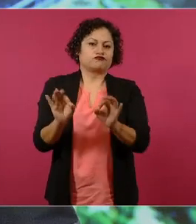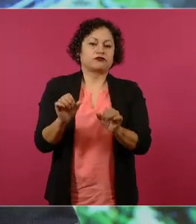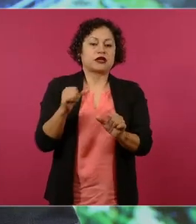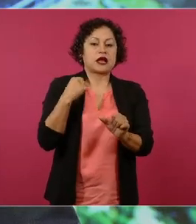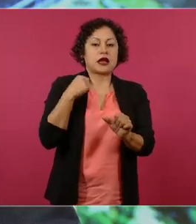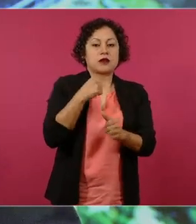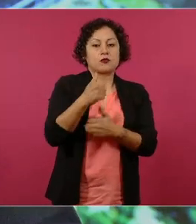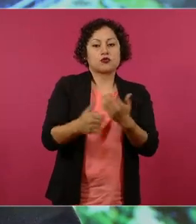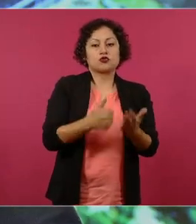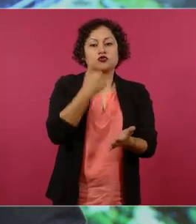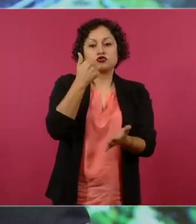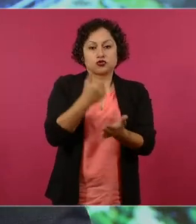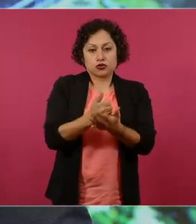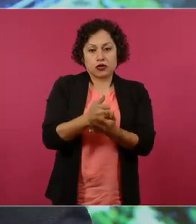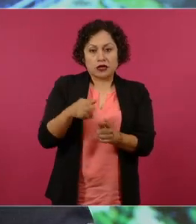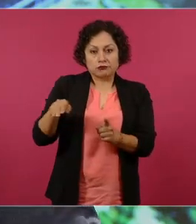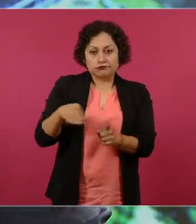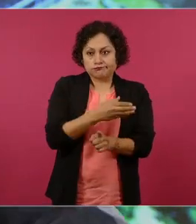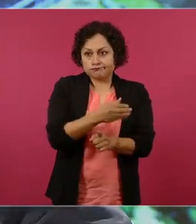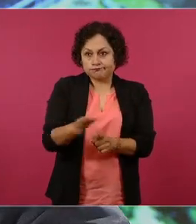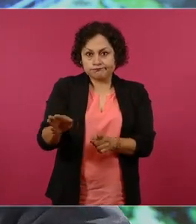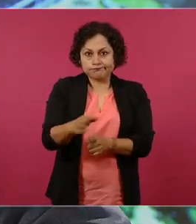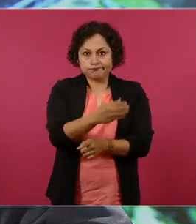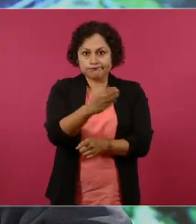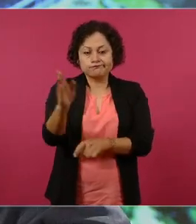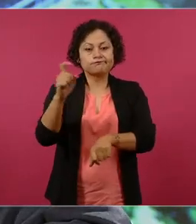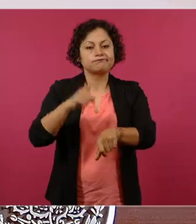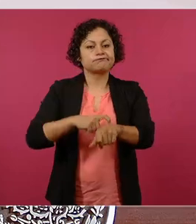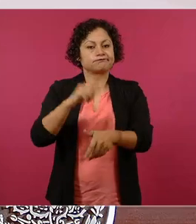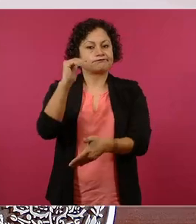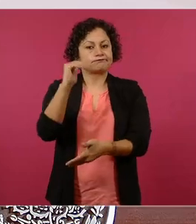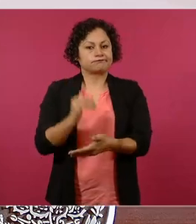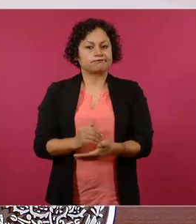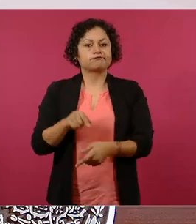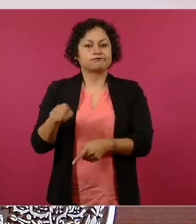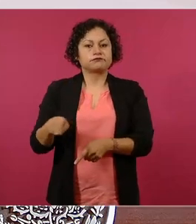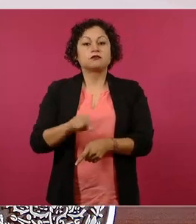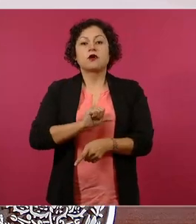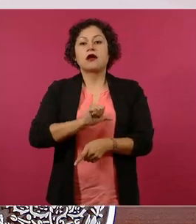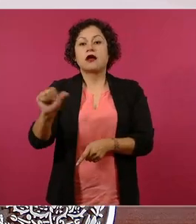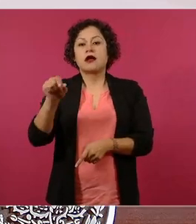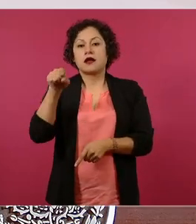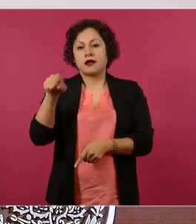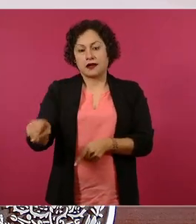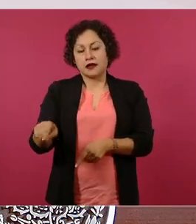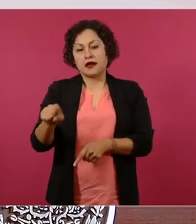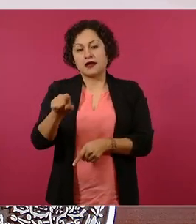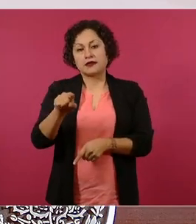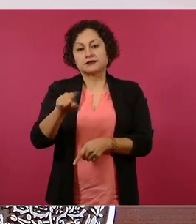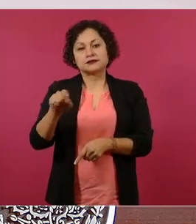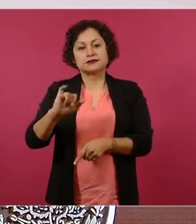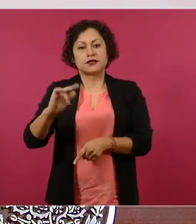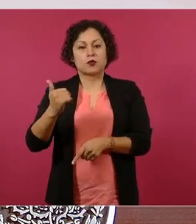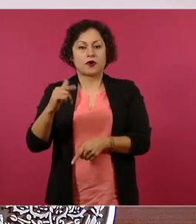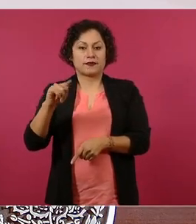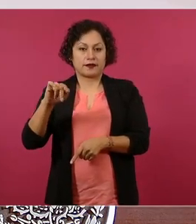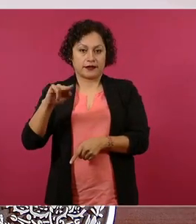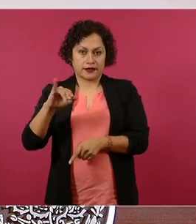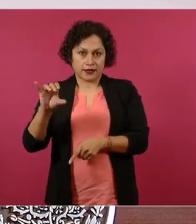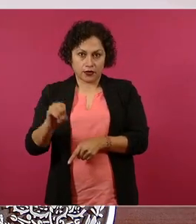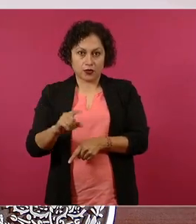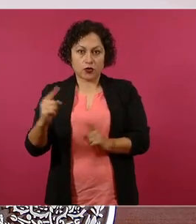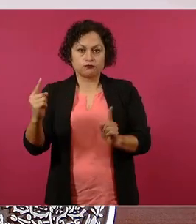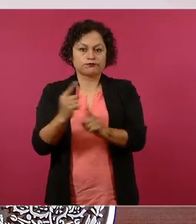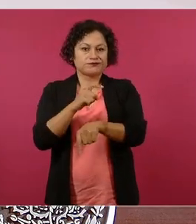permite su continuidad en un menor tiempo hacia eh la carretera hacia cihuatanejo permitiendo un ahorro de